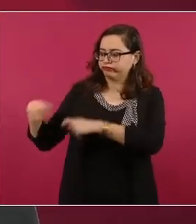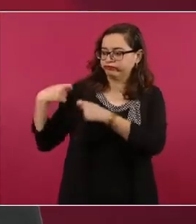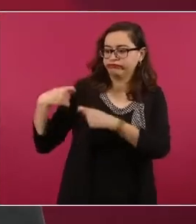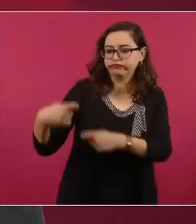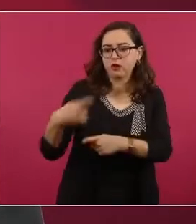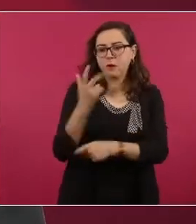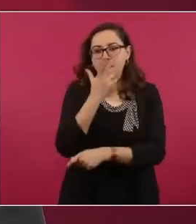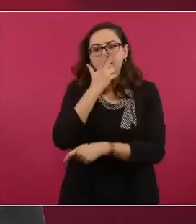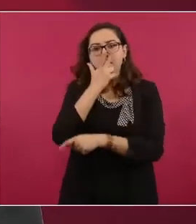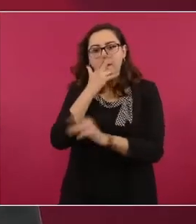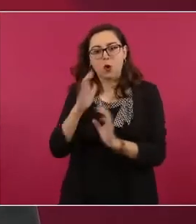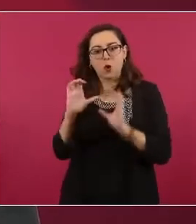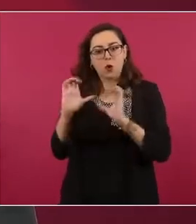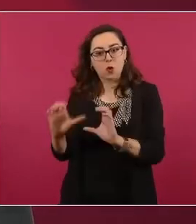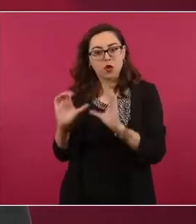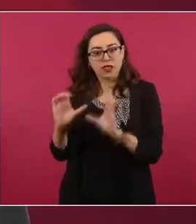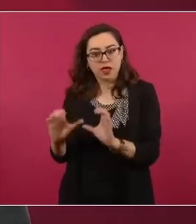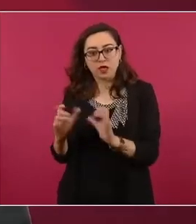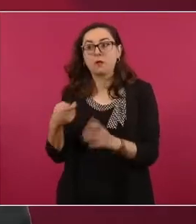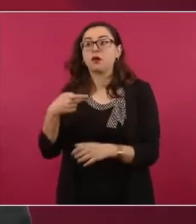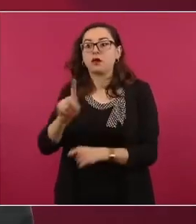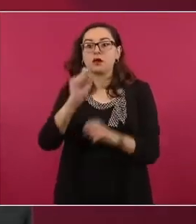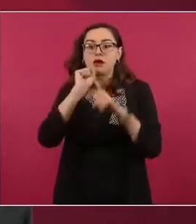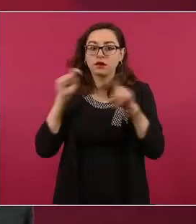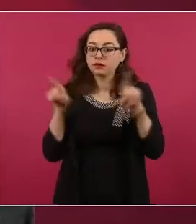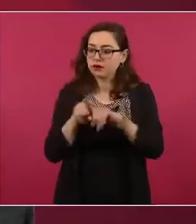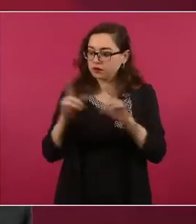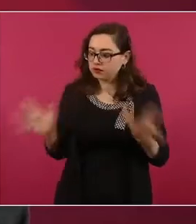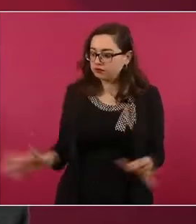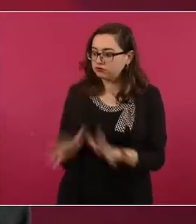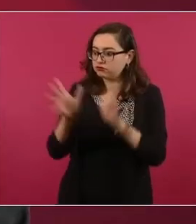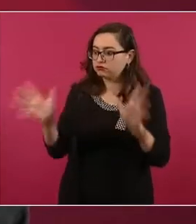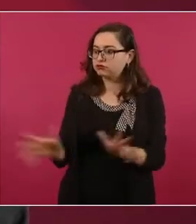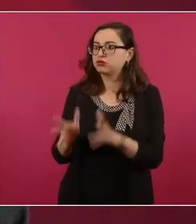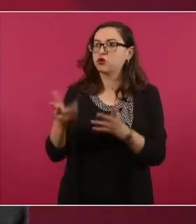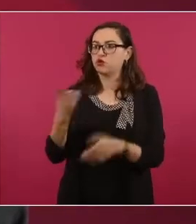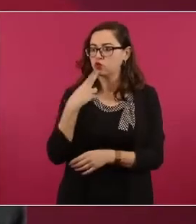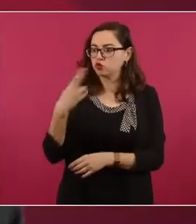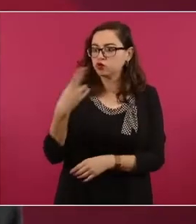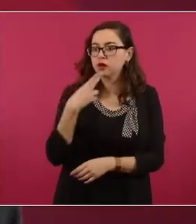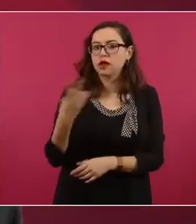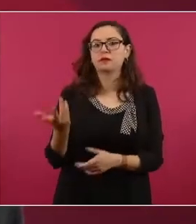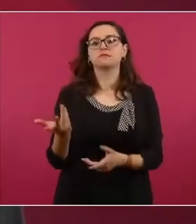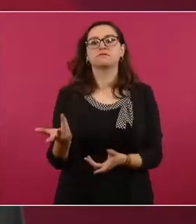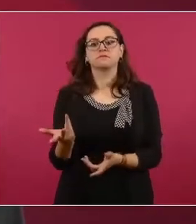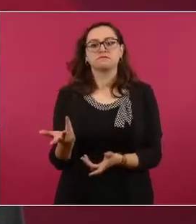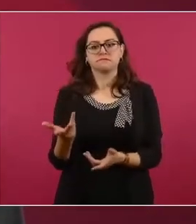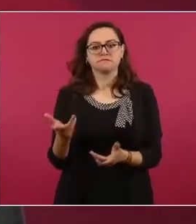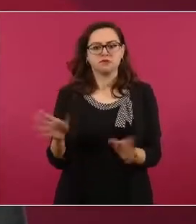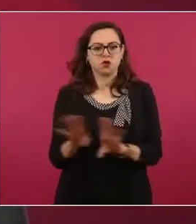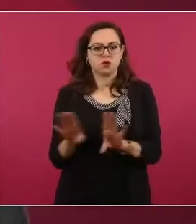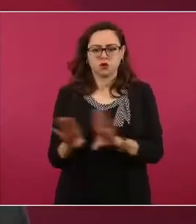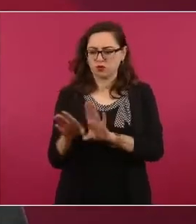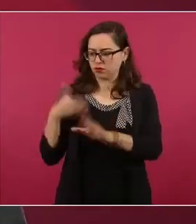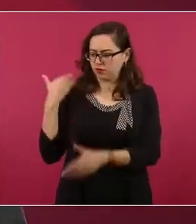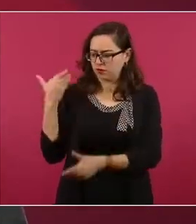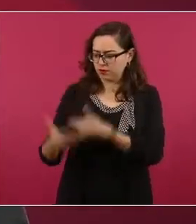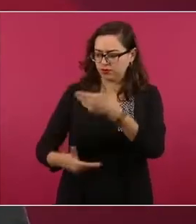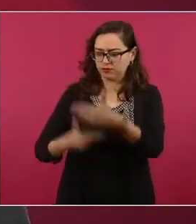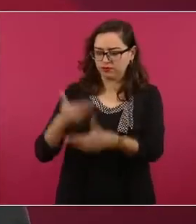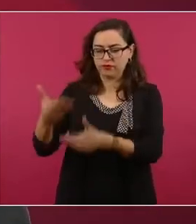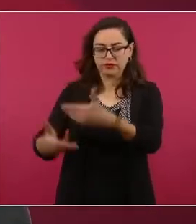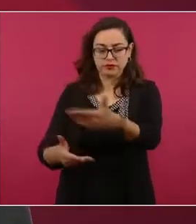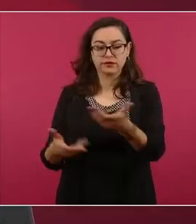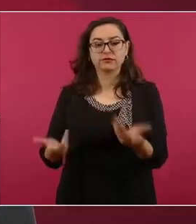en práctica, articularlo con la práctica de la protección de la salud, pero insistirá, y así lo